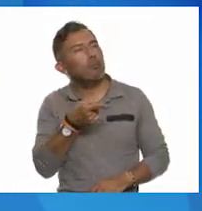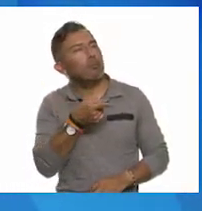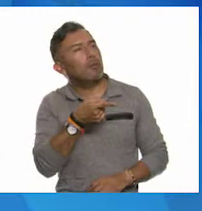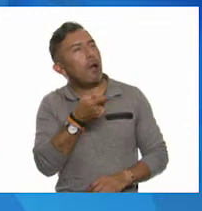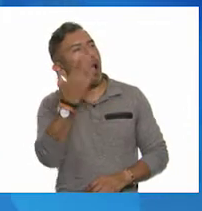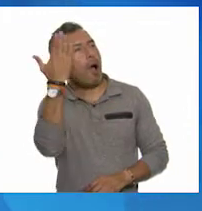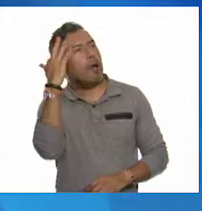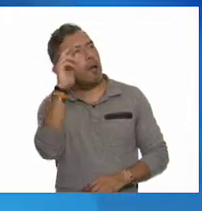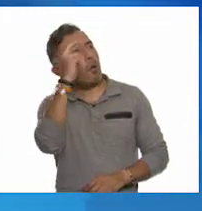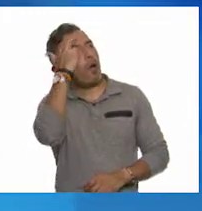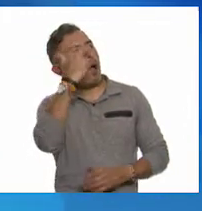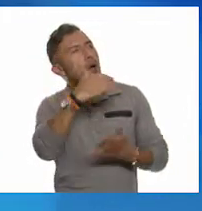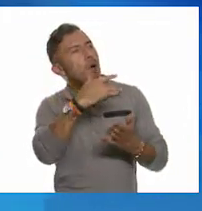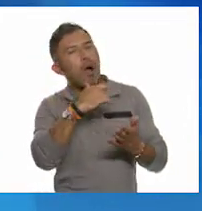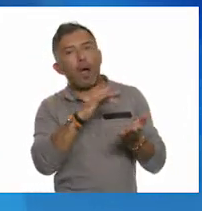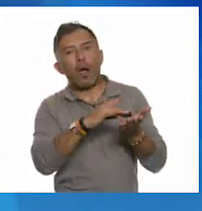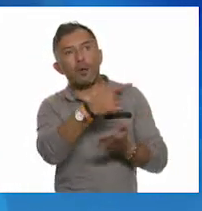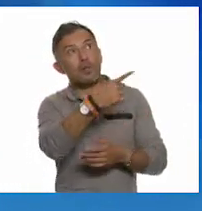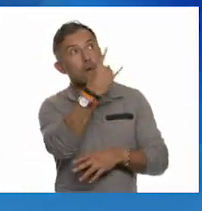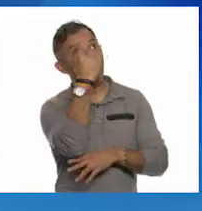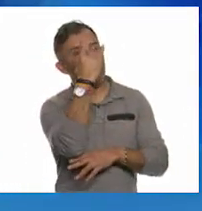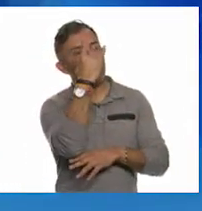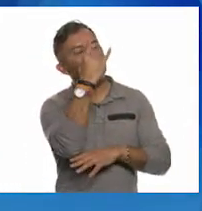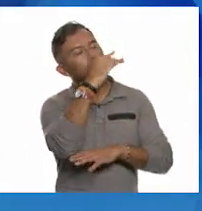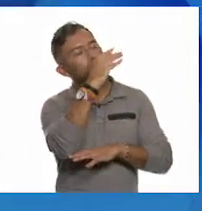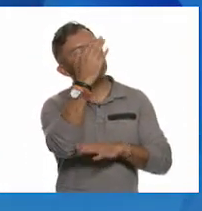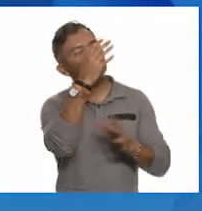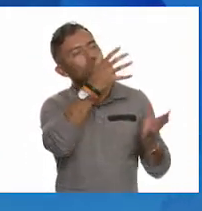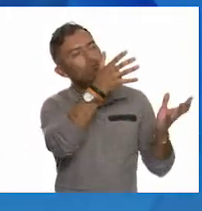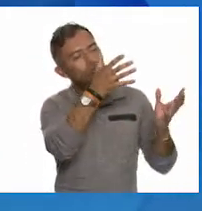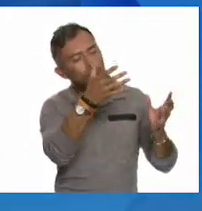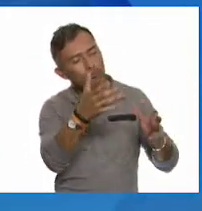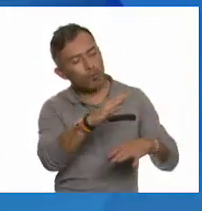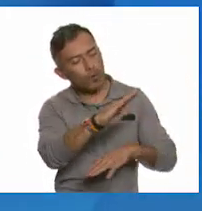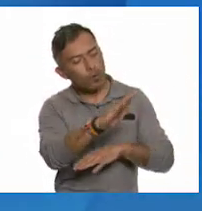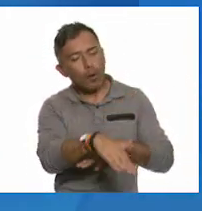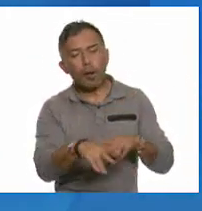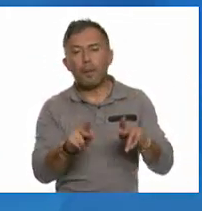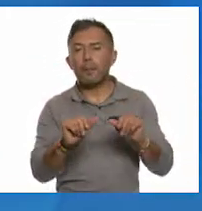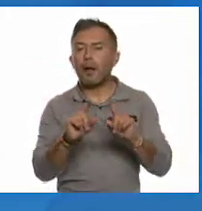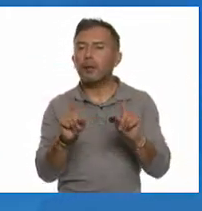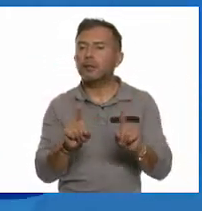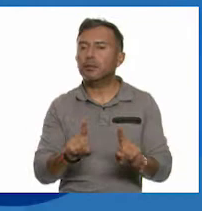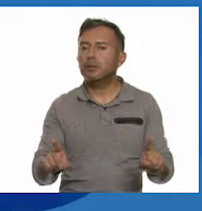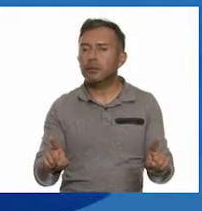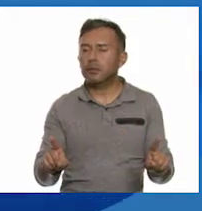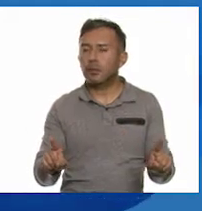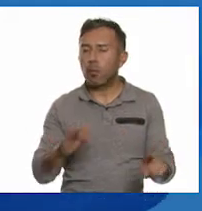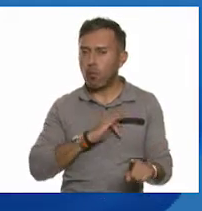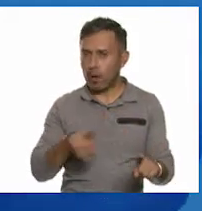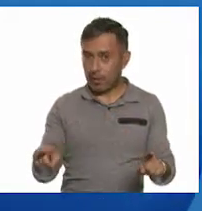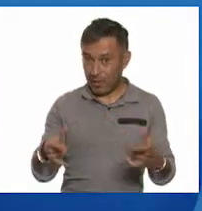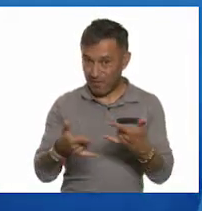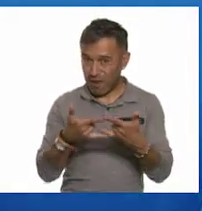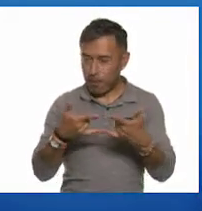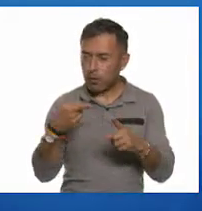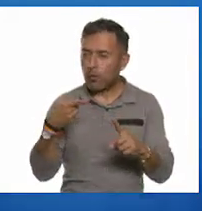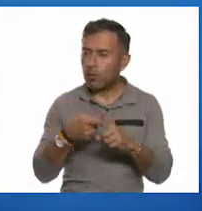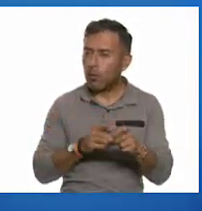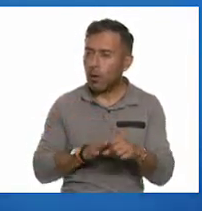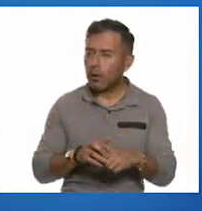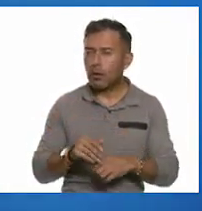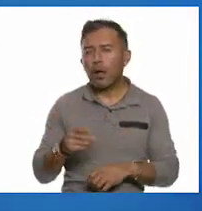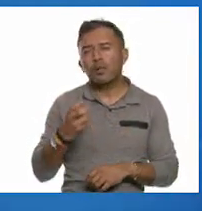al gigante a morir en paz. ¿A qué parte o elemento del cuento corresponde este fragmento? Ay, ese